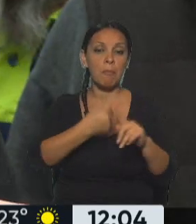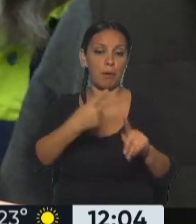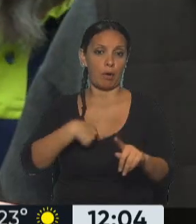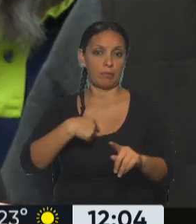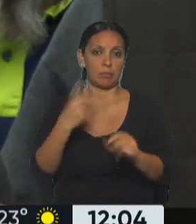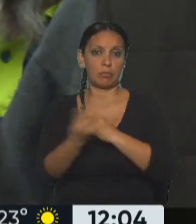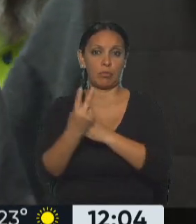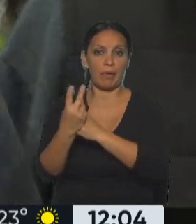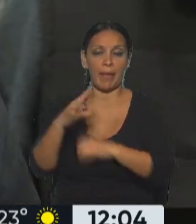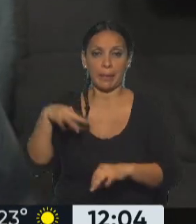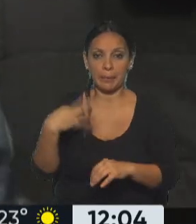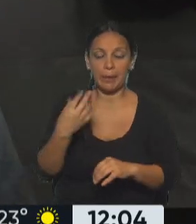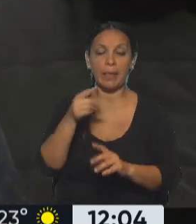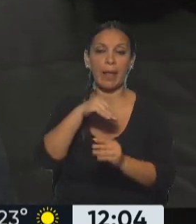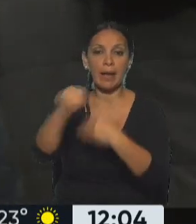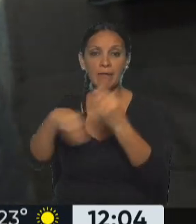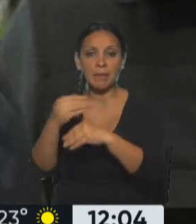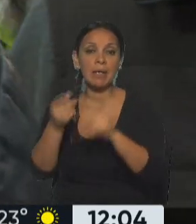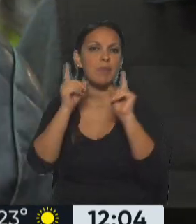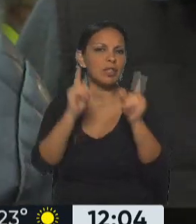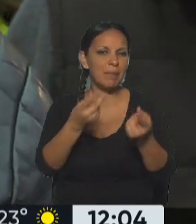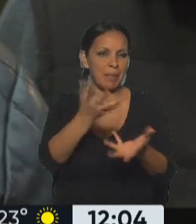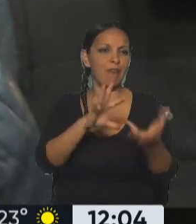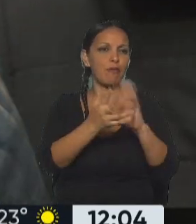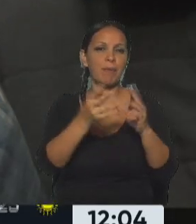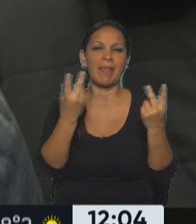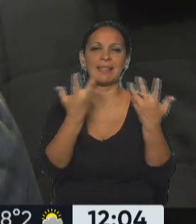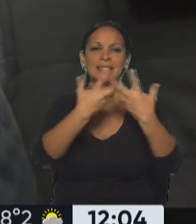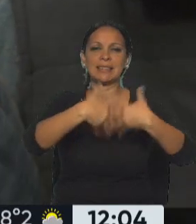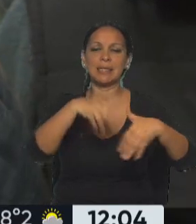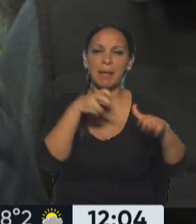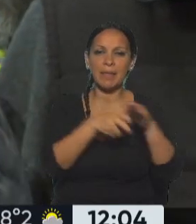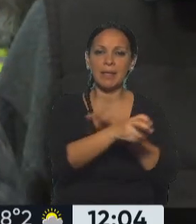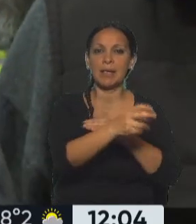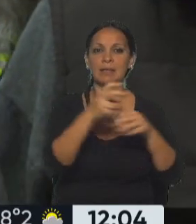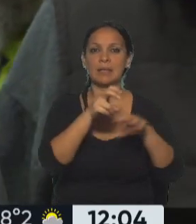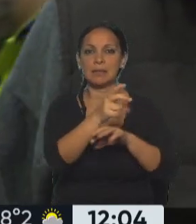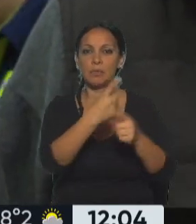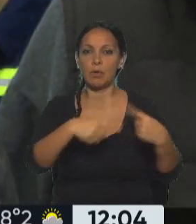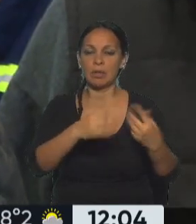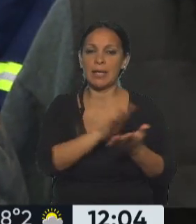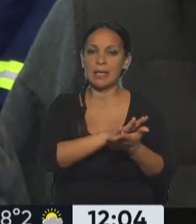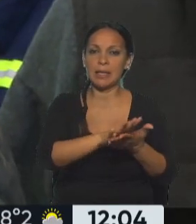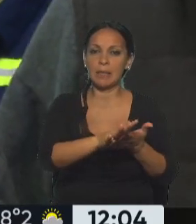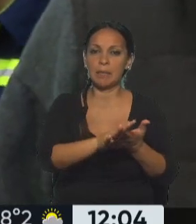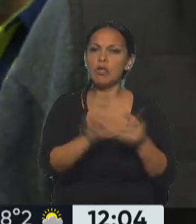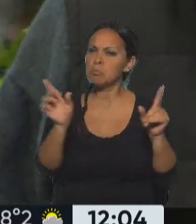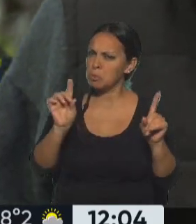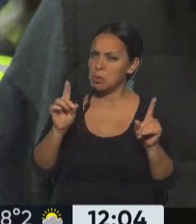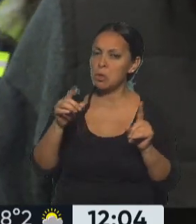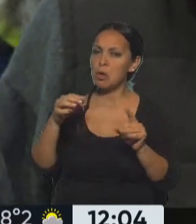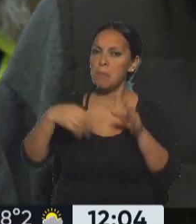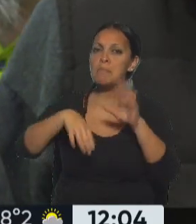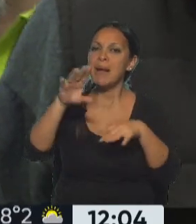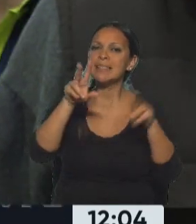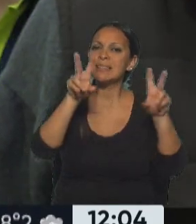por la de nuestra familia, sino para tener un sistema de transporte que sea limpio. Condiciones laborales y salariales. No, condiciones centralmente laborales.